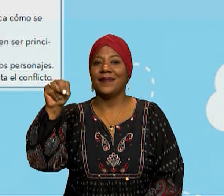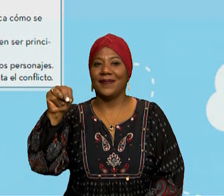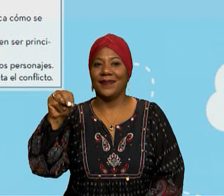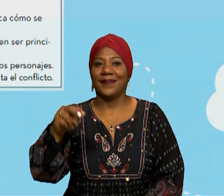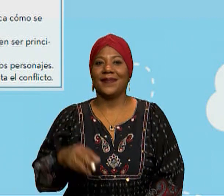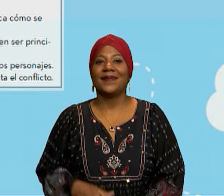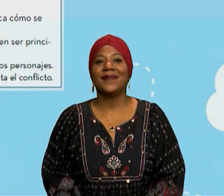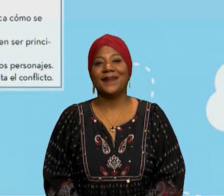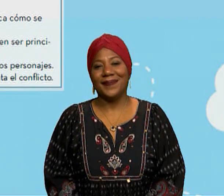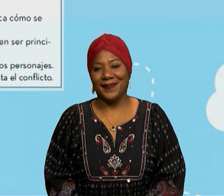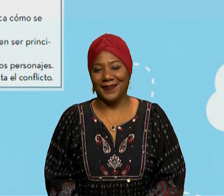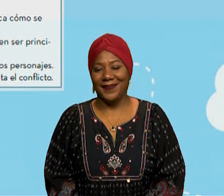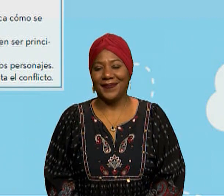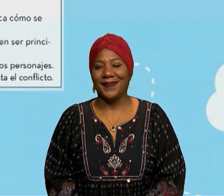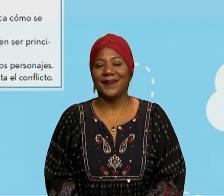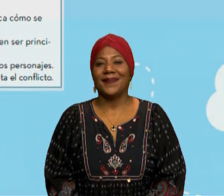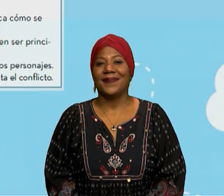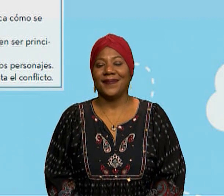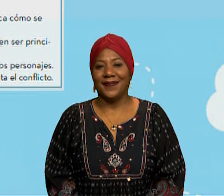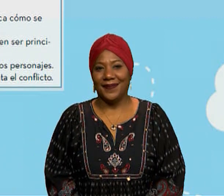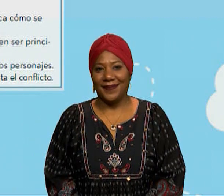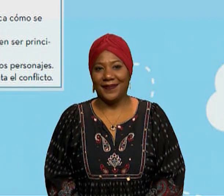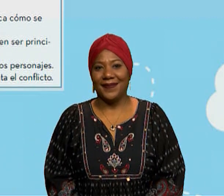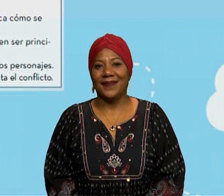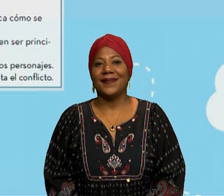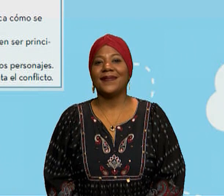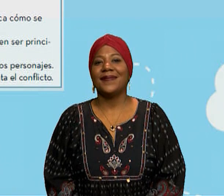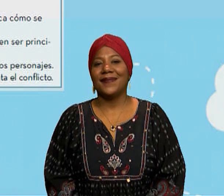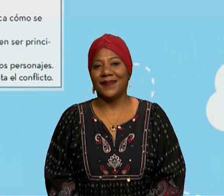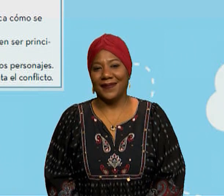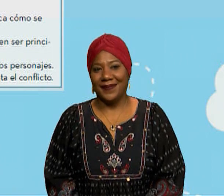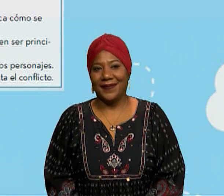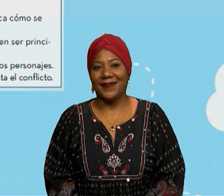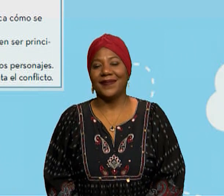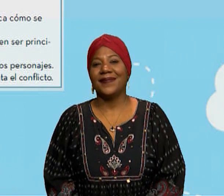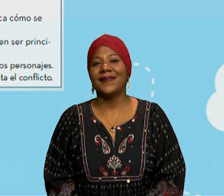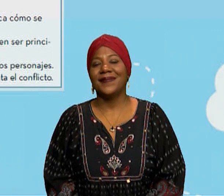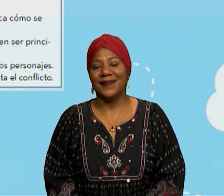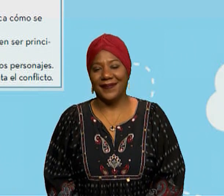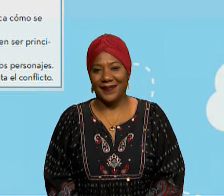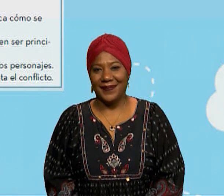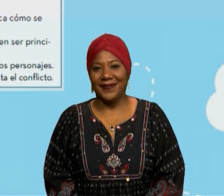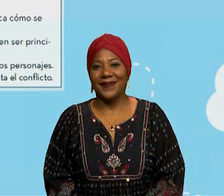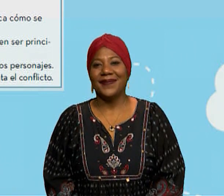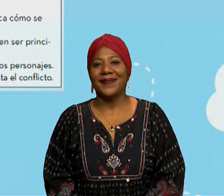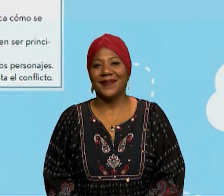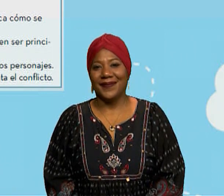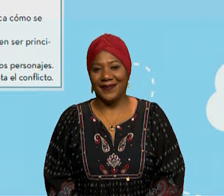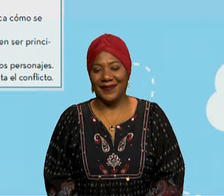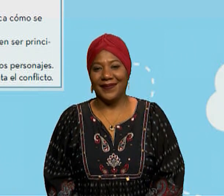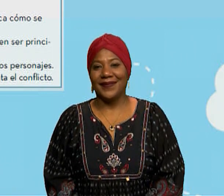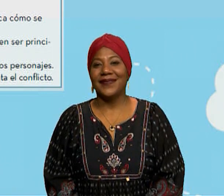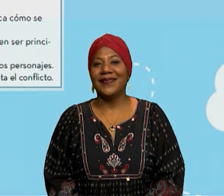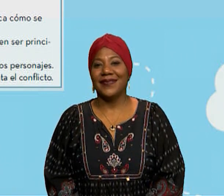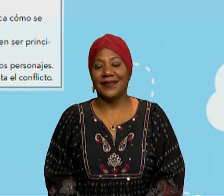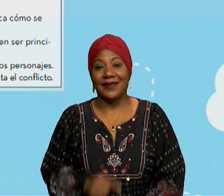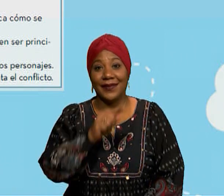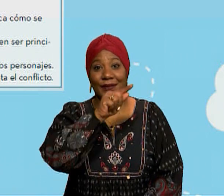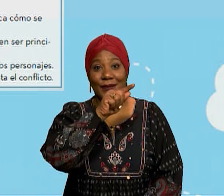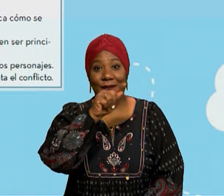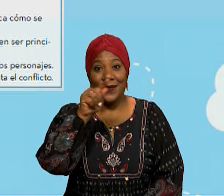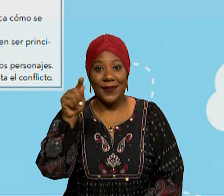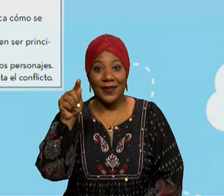introduce, una I, recuerda la O tildada, y la N. Ahí tenemos la primera respuesta,